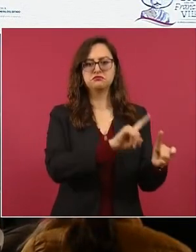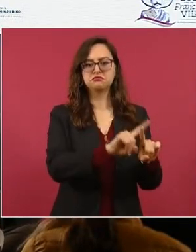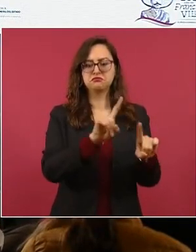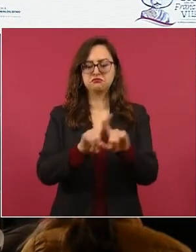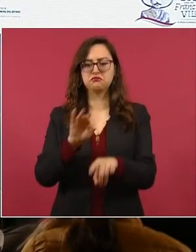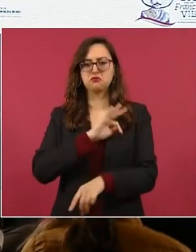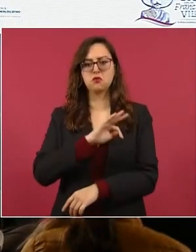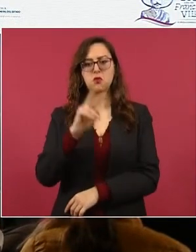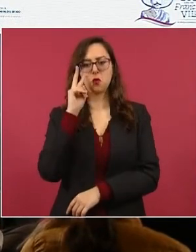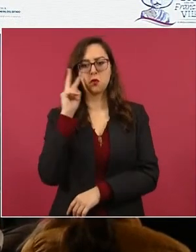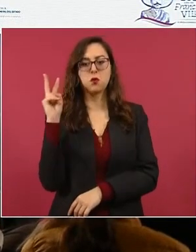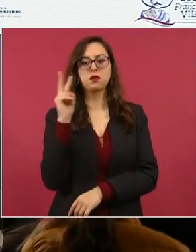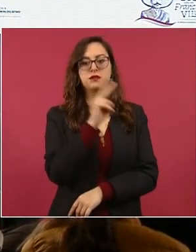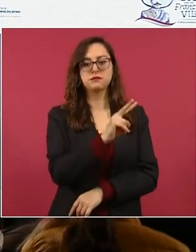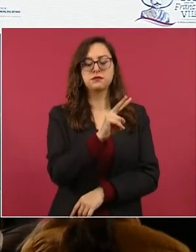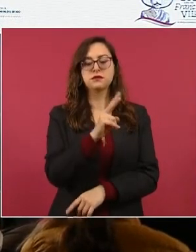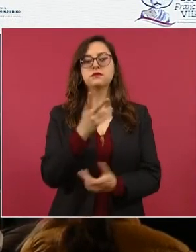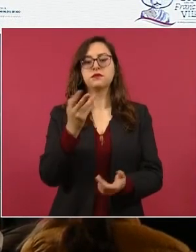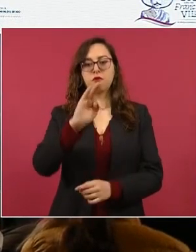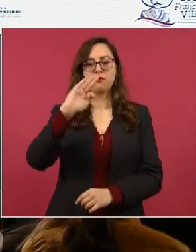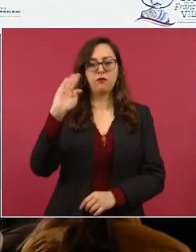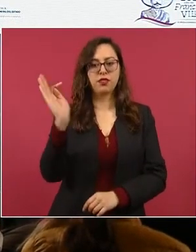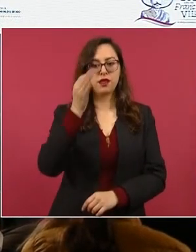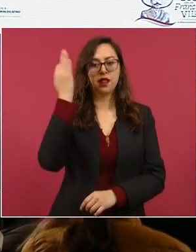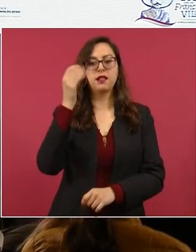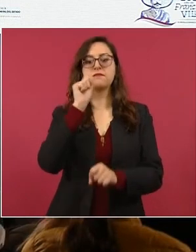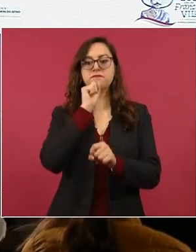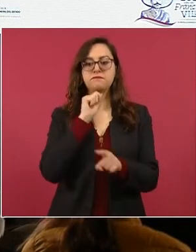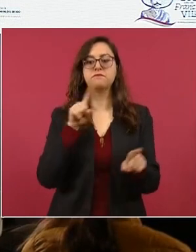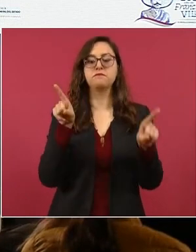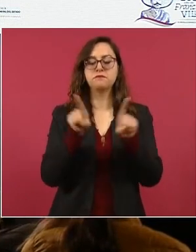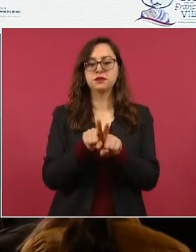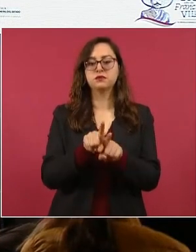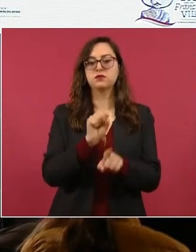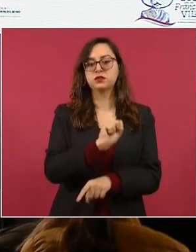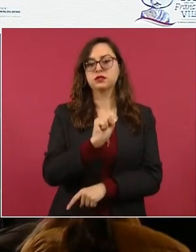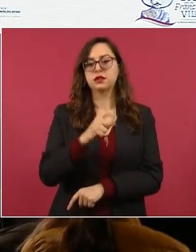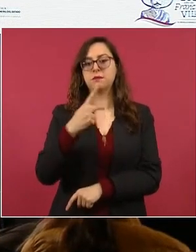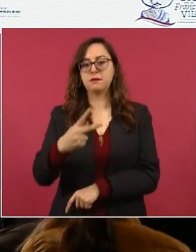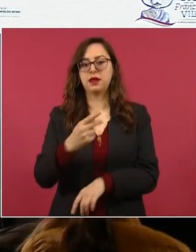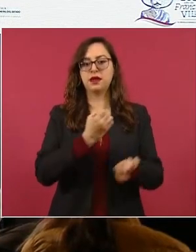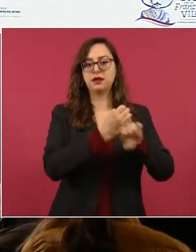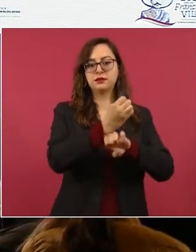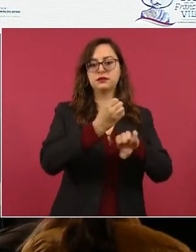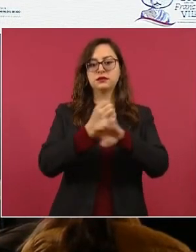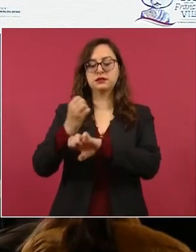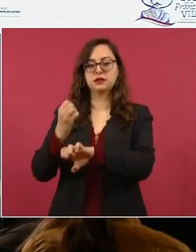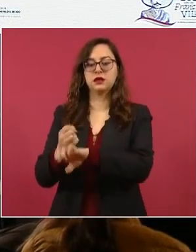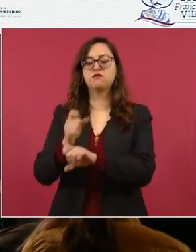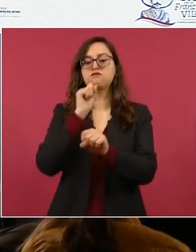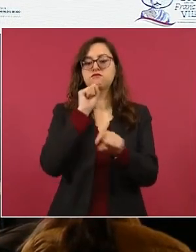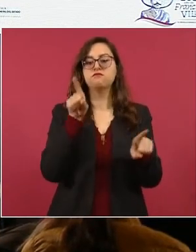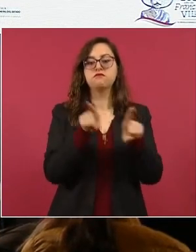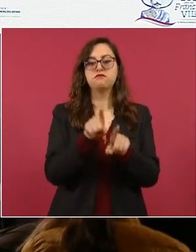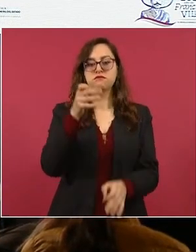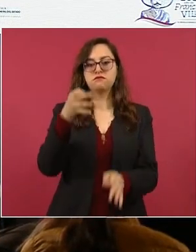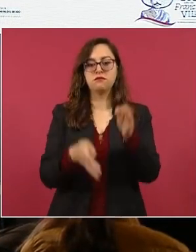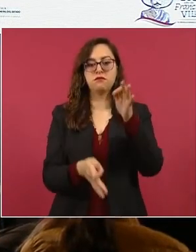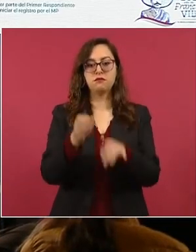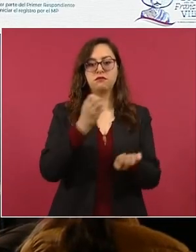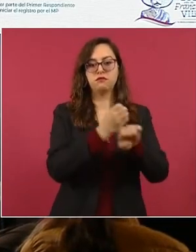federal y en este caso la Secretaría de Seguridad Pública de estos estados y las fiscalías también que se muestran en esta